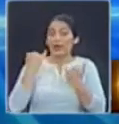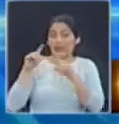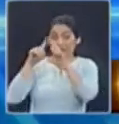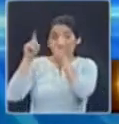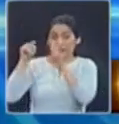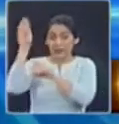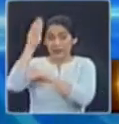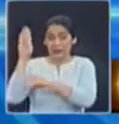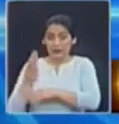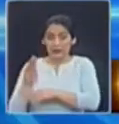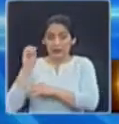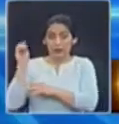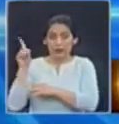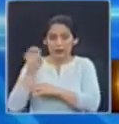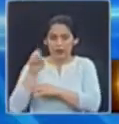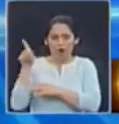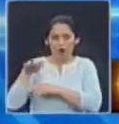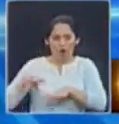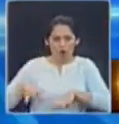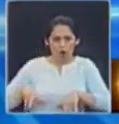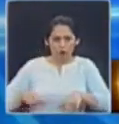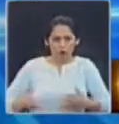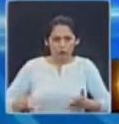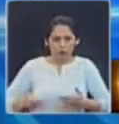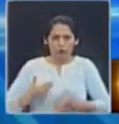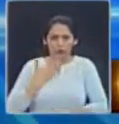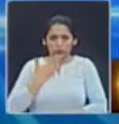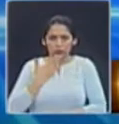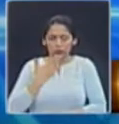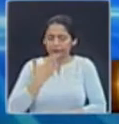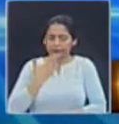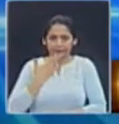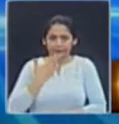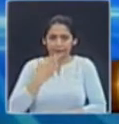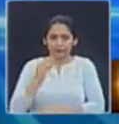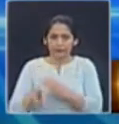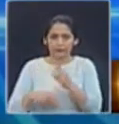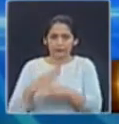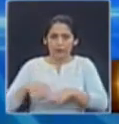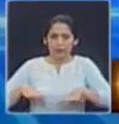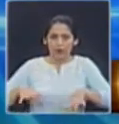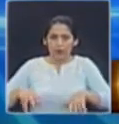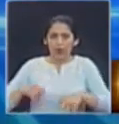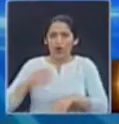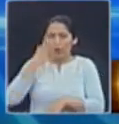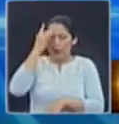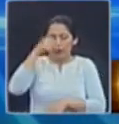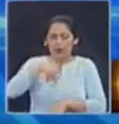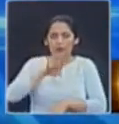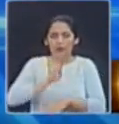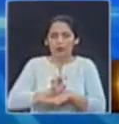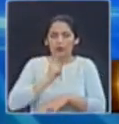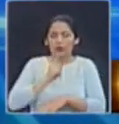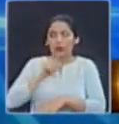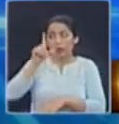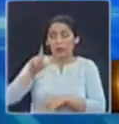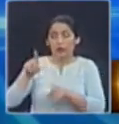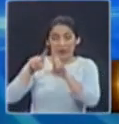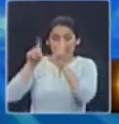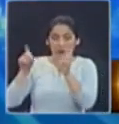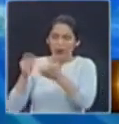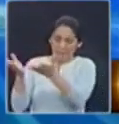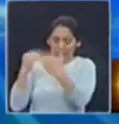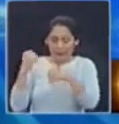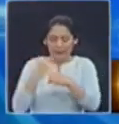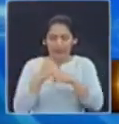corrupta a nivel internacional, y decíamos, ¿cómo contratan con compañías que tienen el rabo de paja, que han pagado millones de coimas